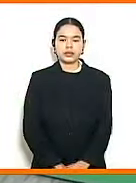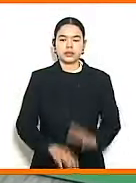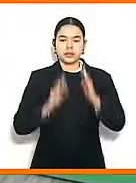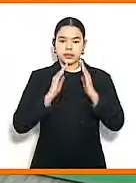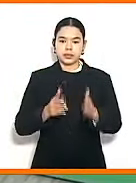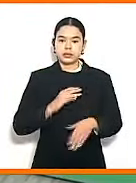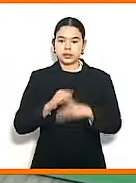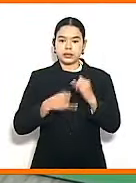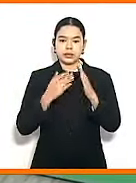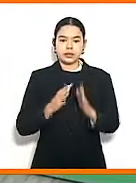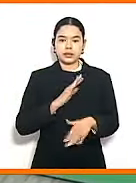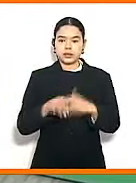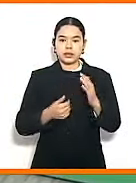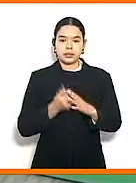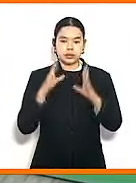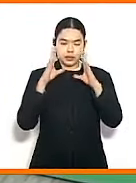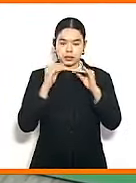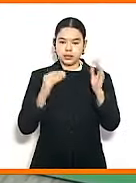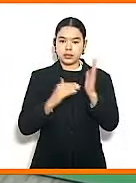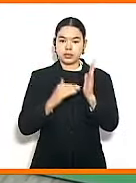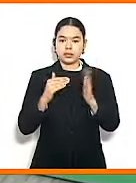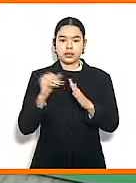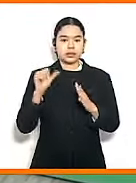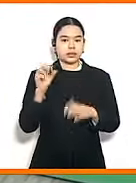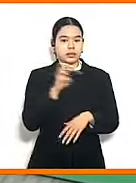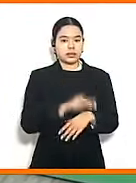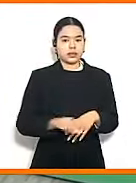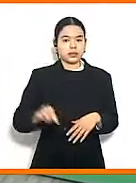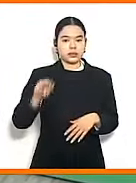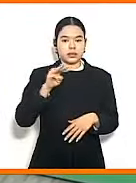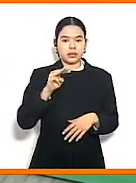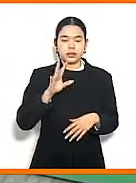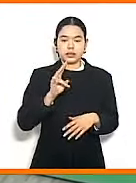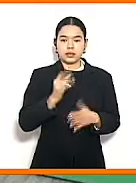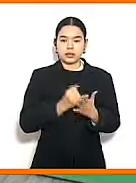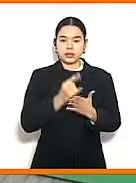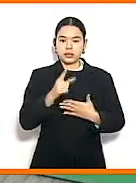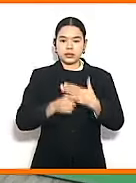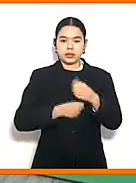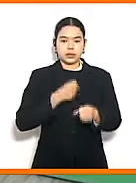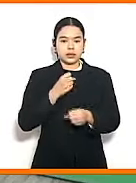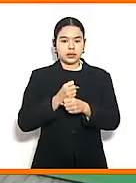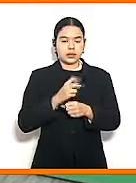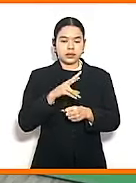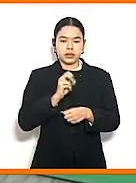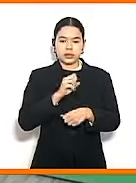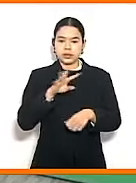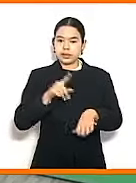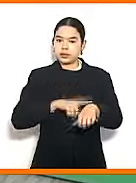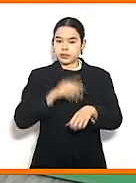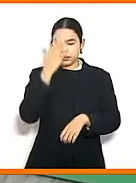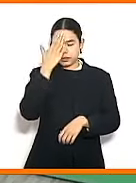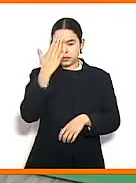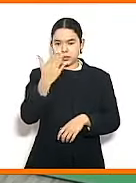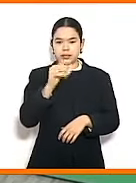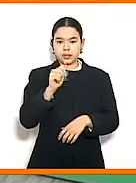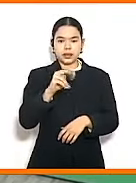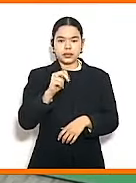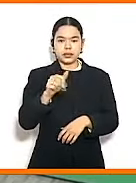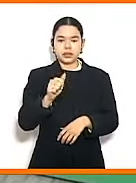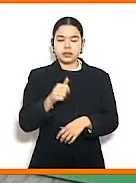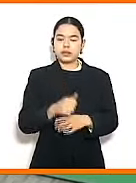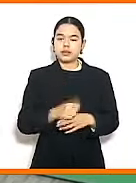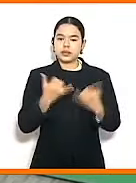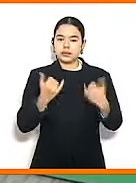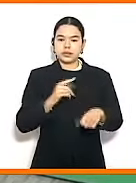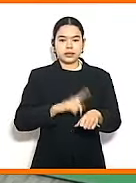Bienvenidos jugadores a nuestra noche millonaria. Hoy es miércoles 17 de julio del 2024 y te saluda cordialmente Ana Gámez cuando